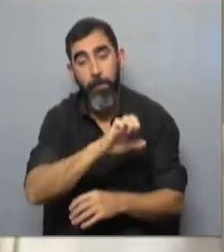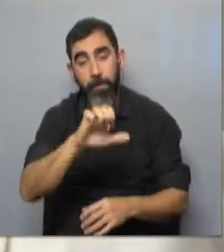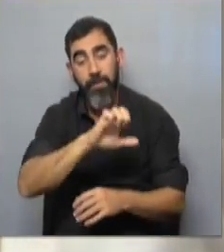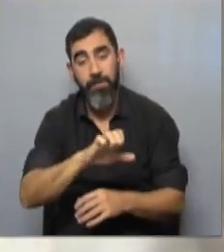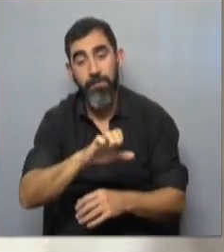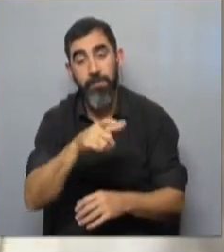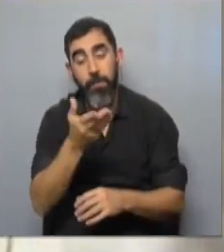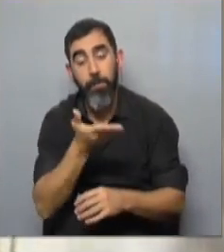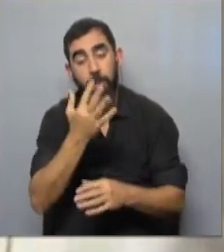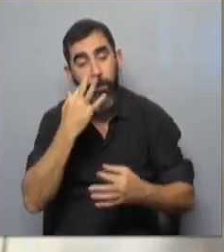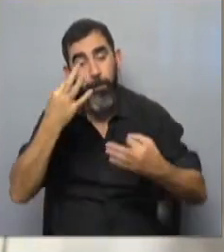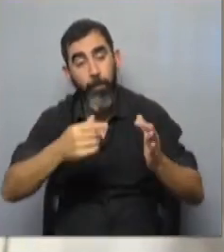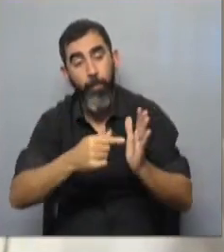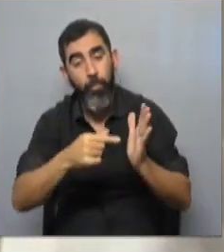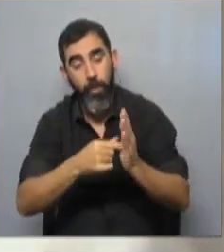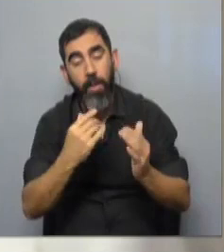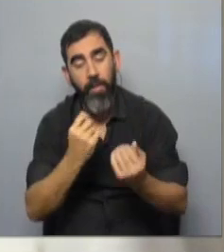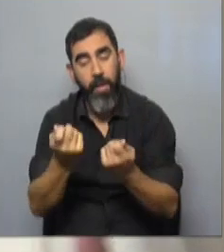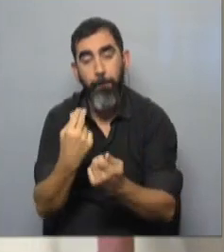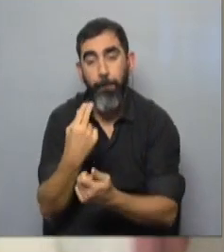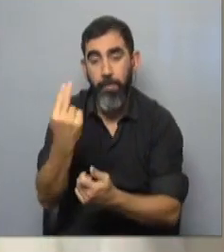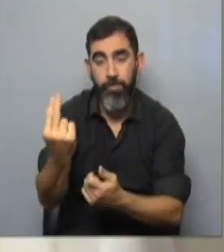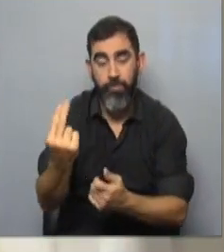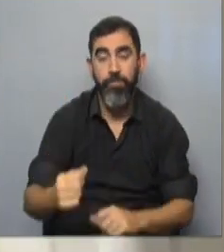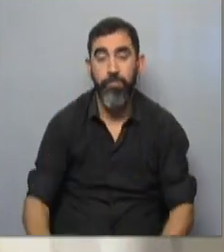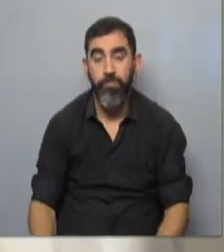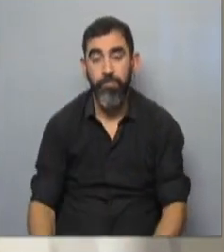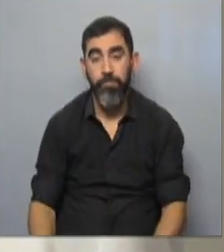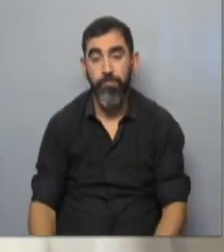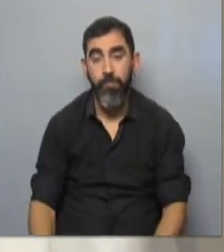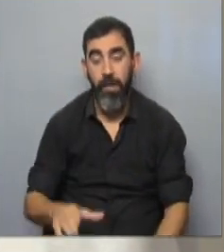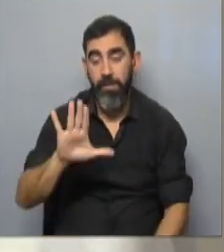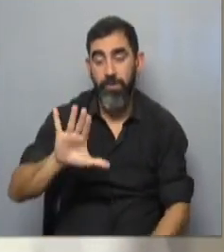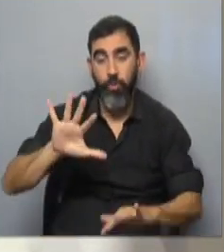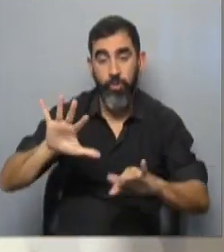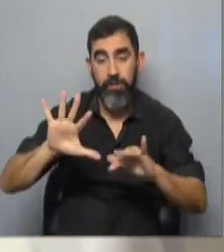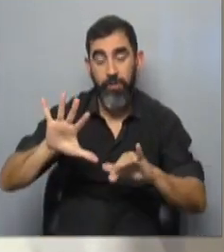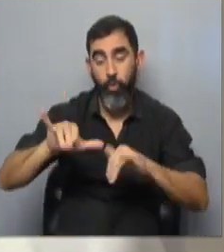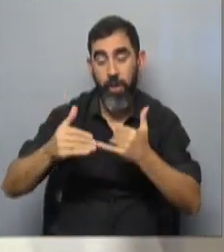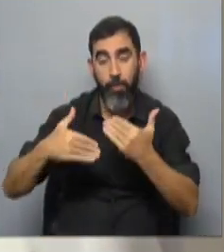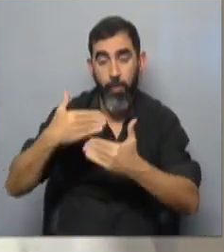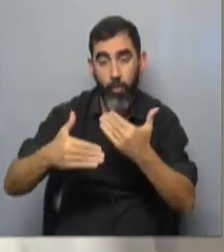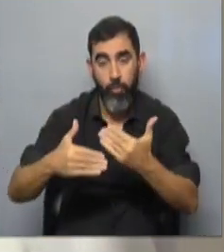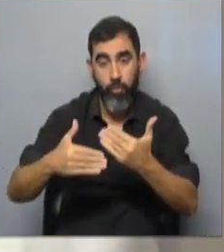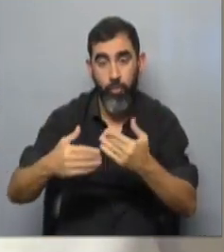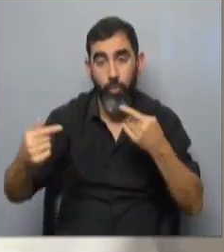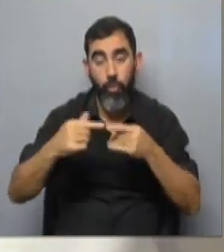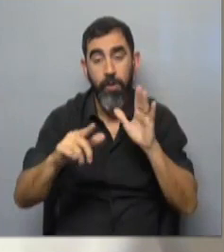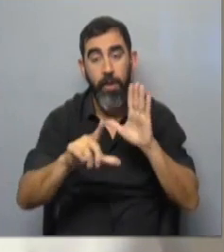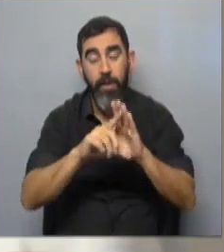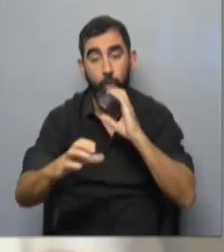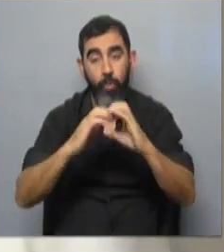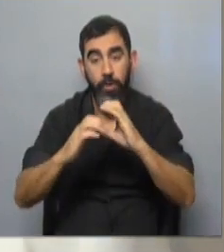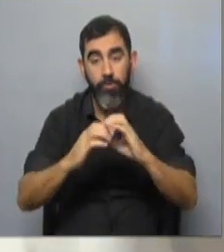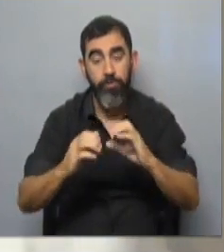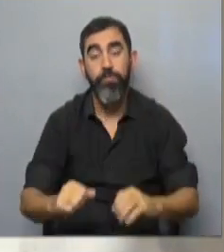esa solicitud específica es que se da la autorización. Estas son las 5 que ya han avanzado con la acción de inconstitucionalidad contra la Ley de Medios